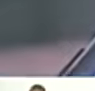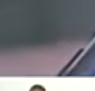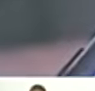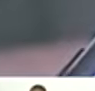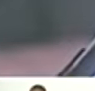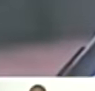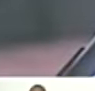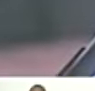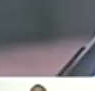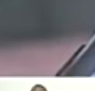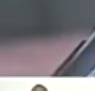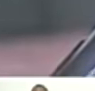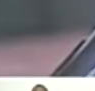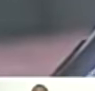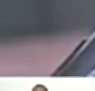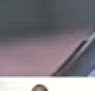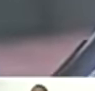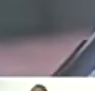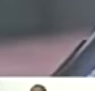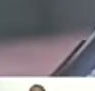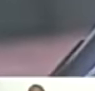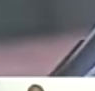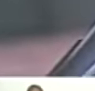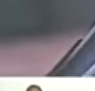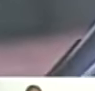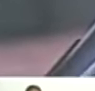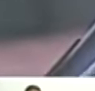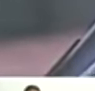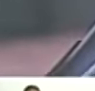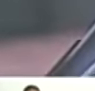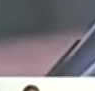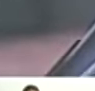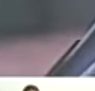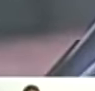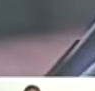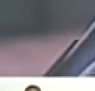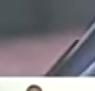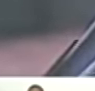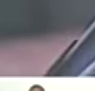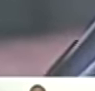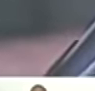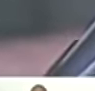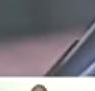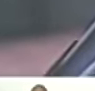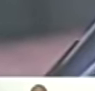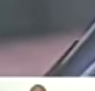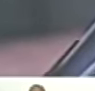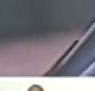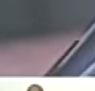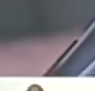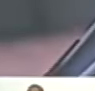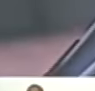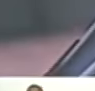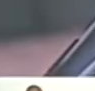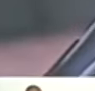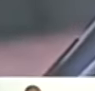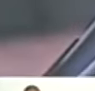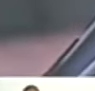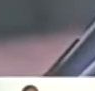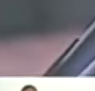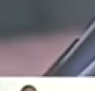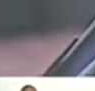2025-2031, pero realmente es las 7T, 17 de diciembre 2030.